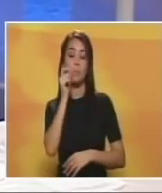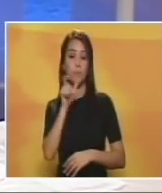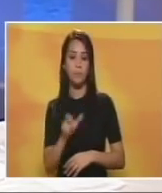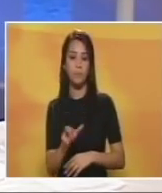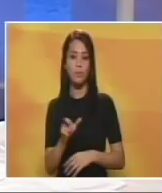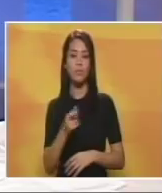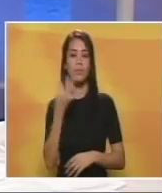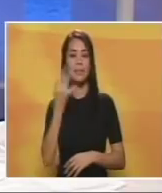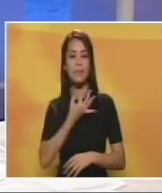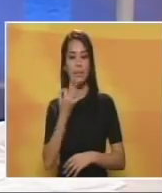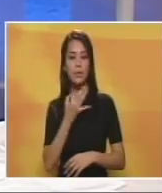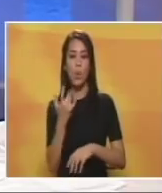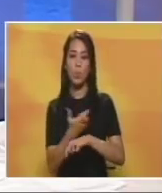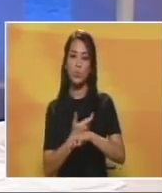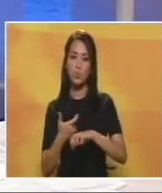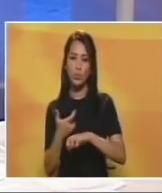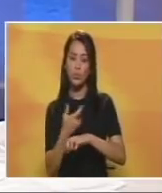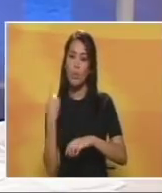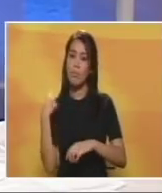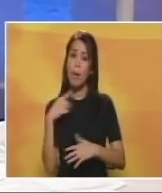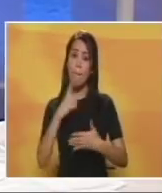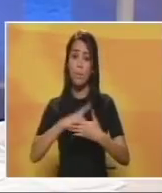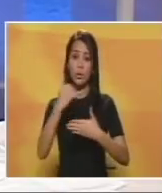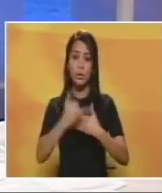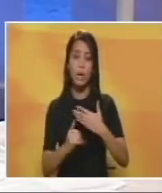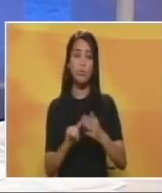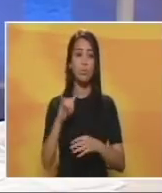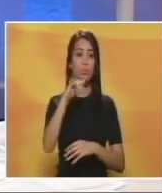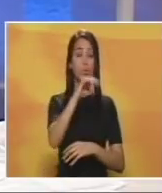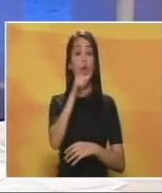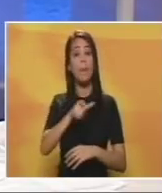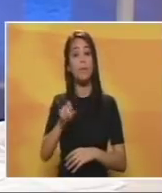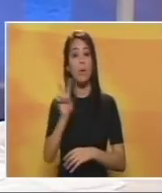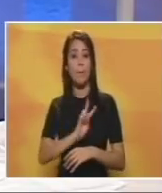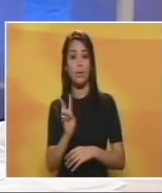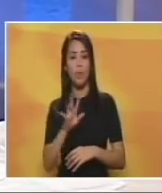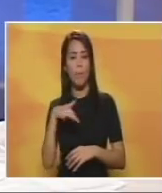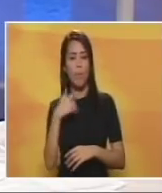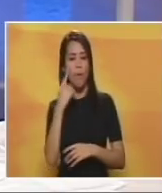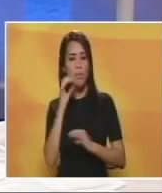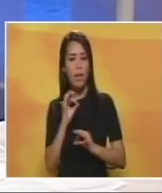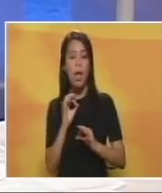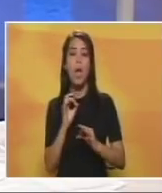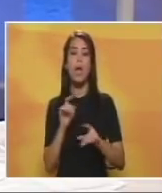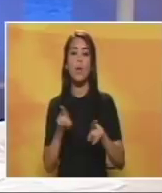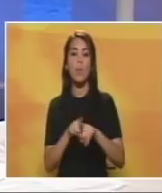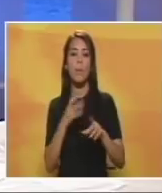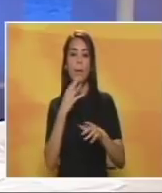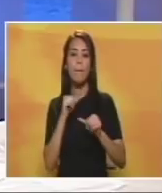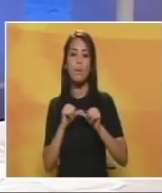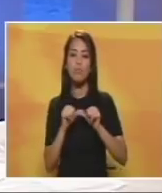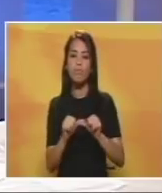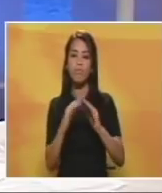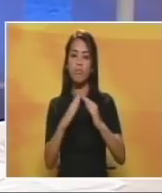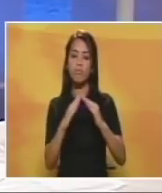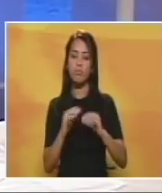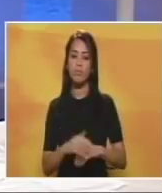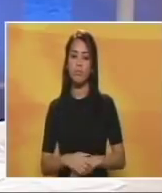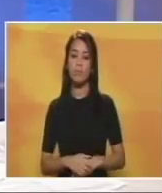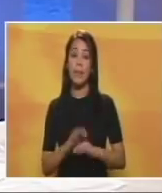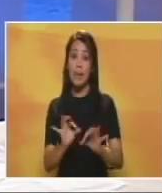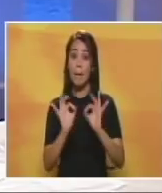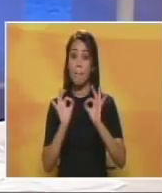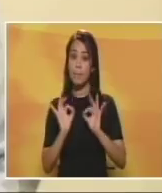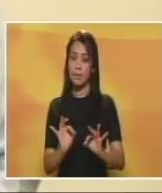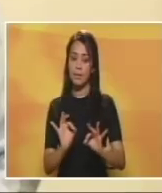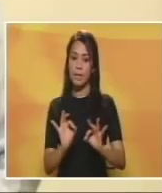Chadwick, aseguró que su gobierno tiene un proyecto de migración donde los venezolanos podrían optar por una visa de residencia temporal especial.